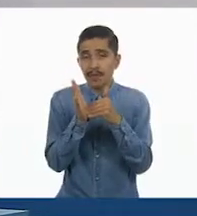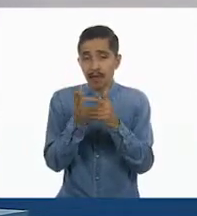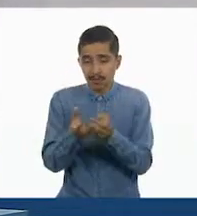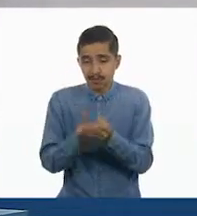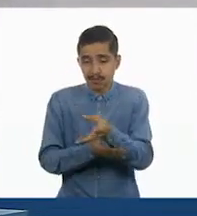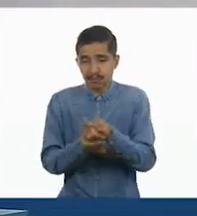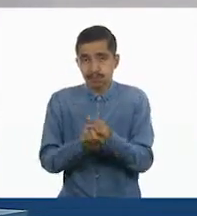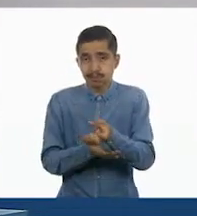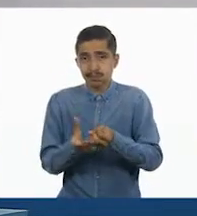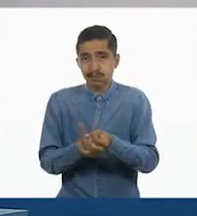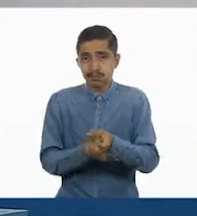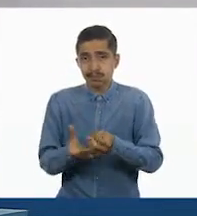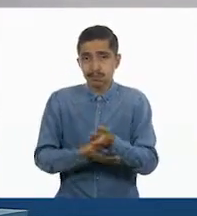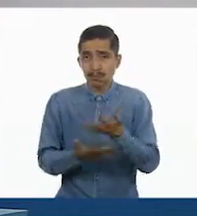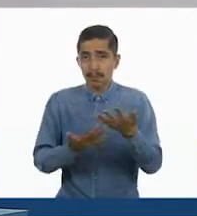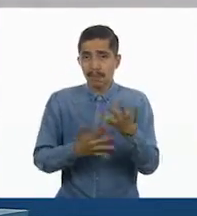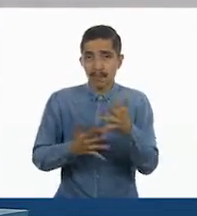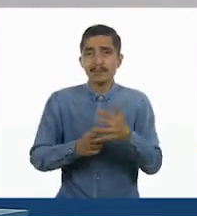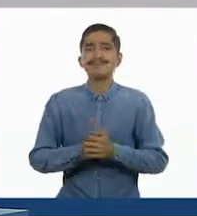nacimientos.